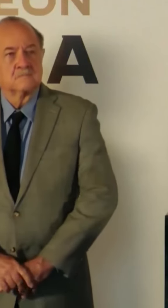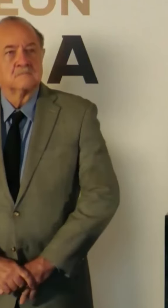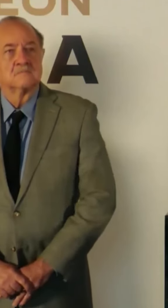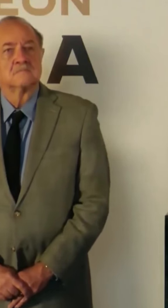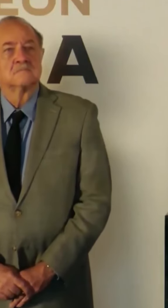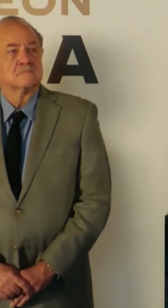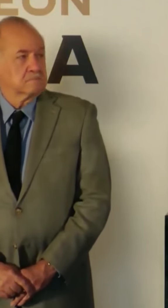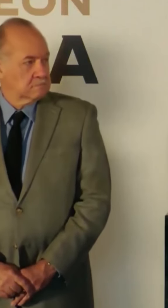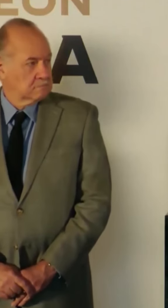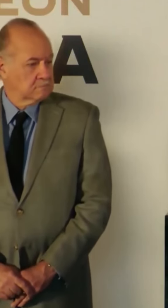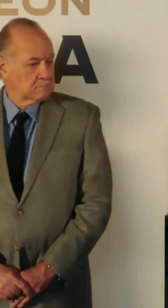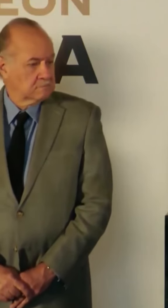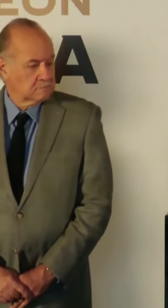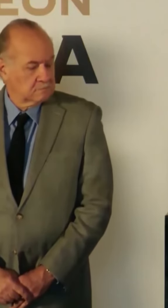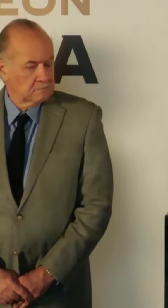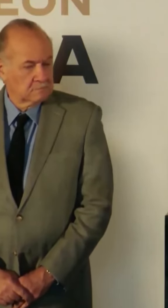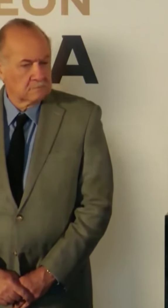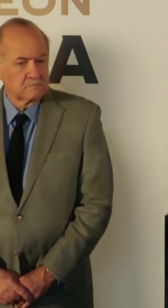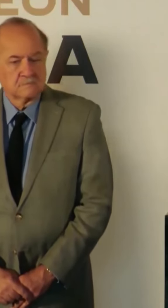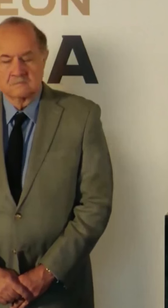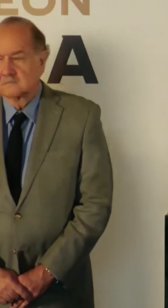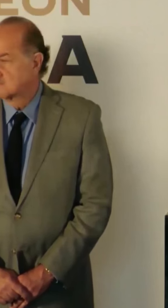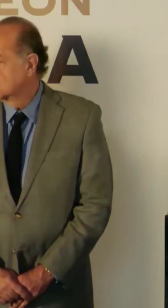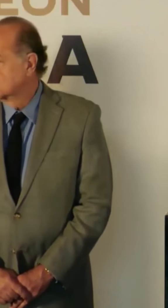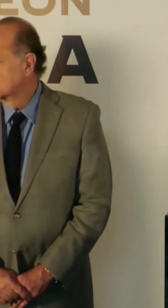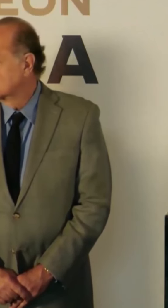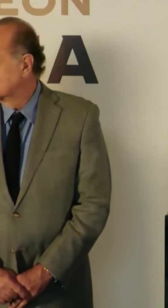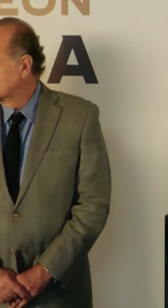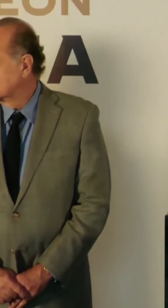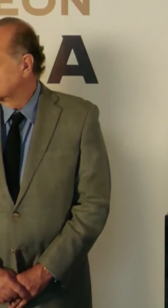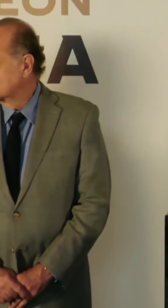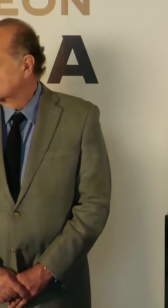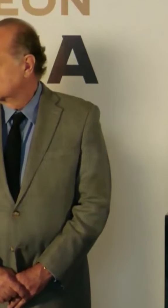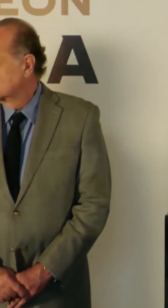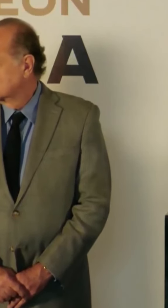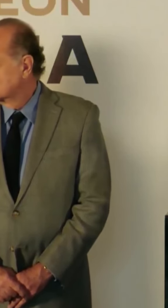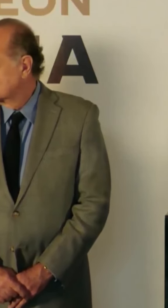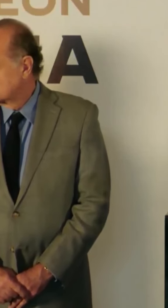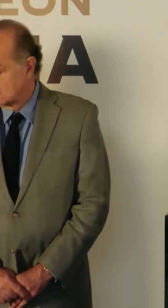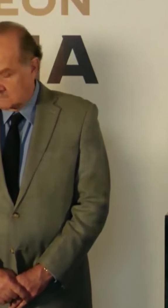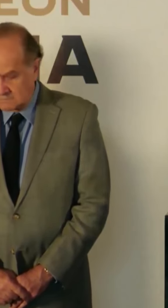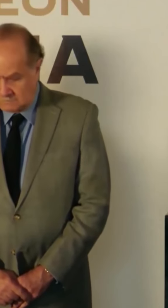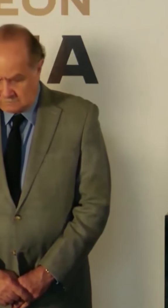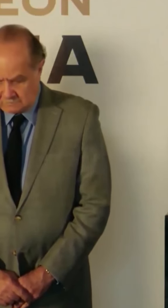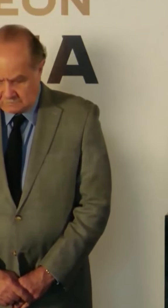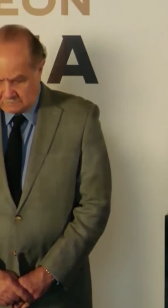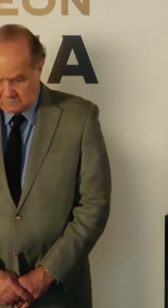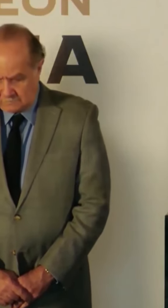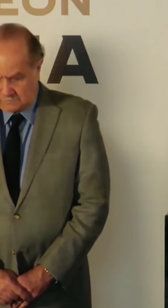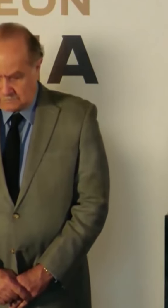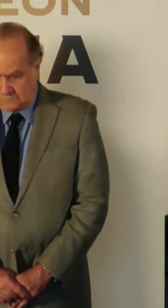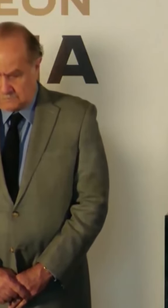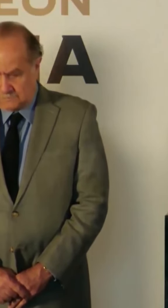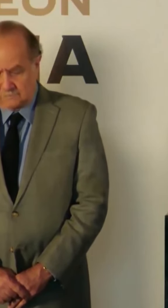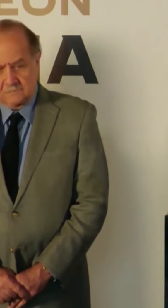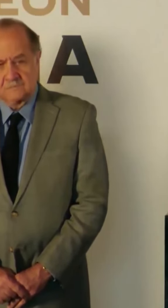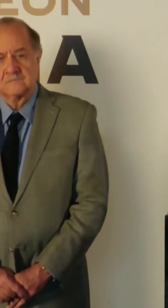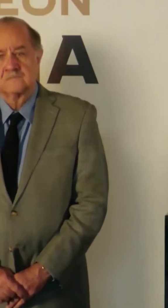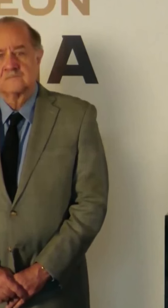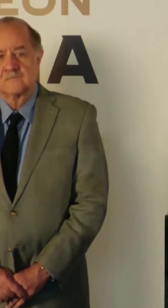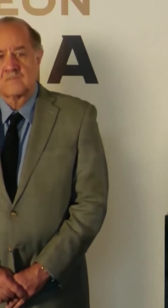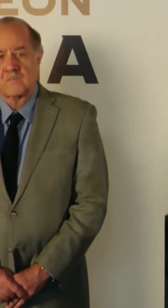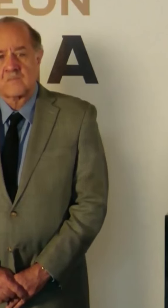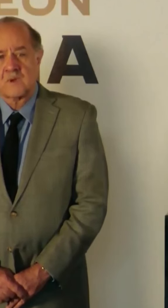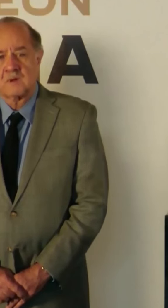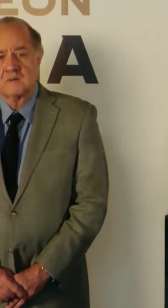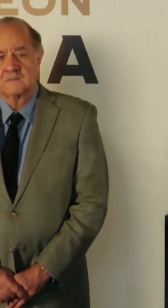Y también la Secretaría de Igualdad nos va a ayudar a dar seguimiento para la indemnización a los